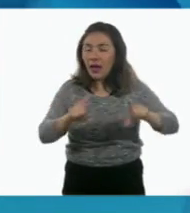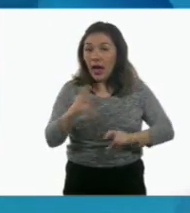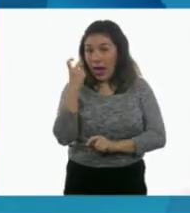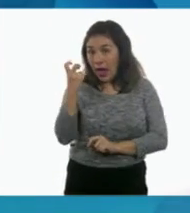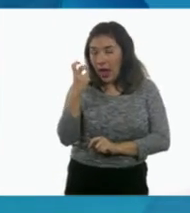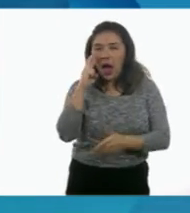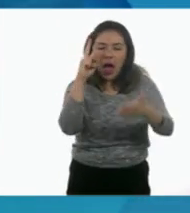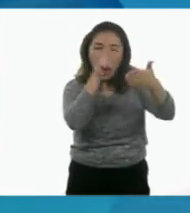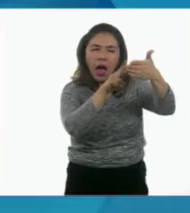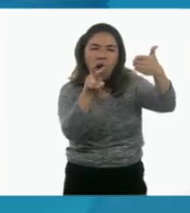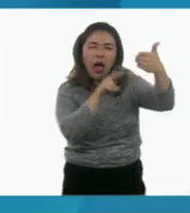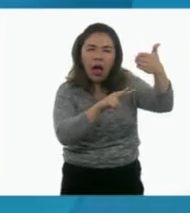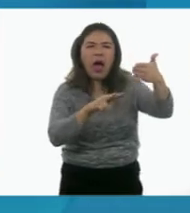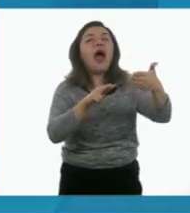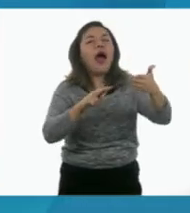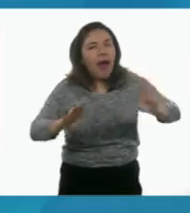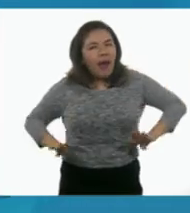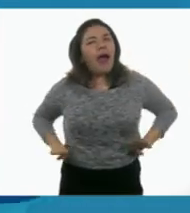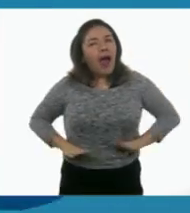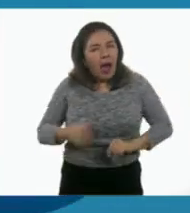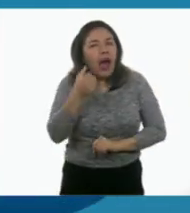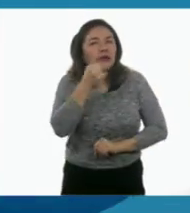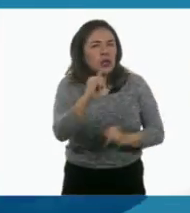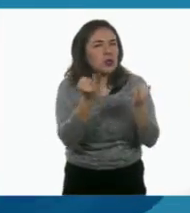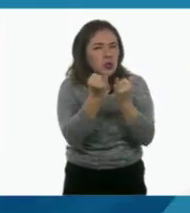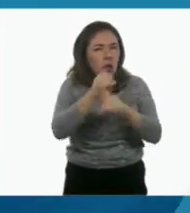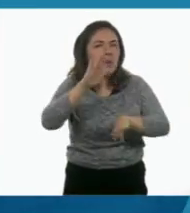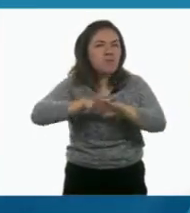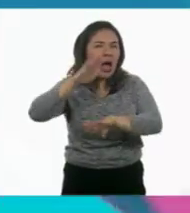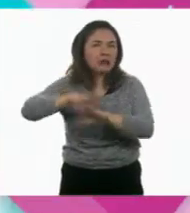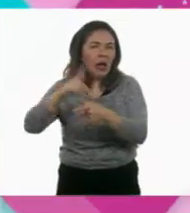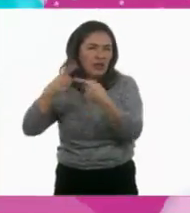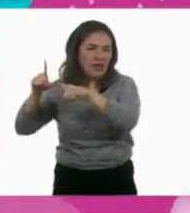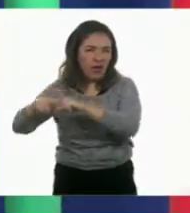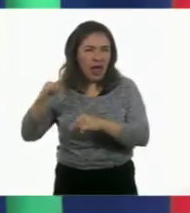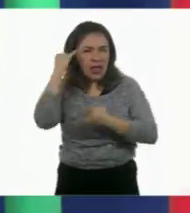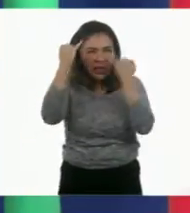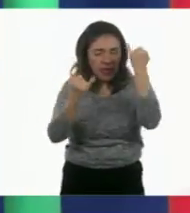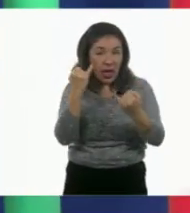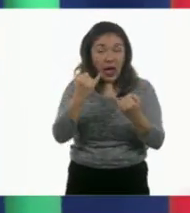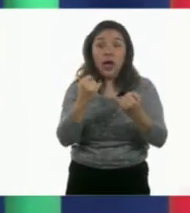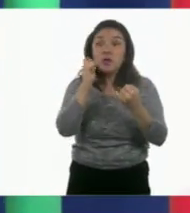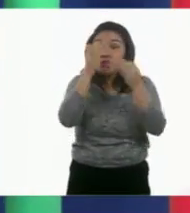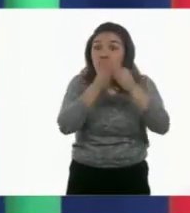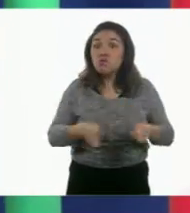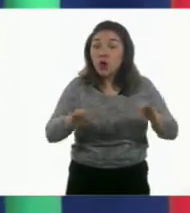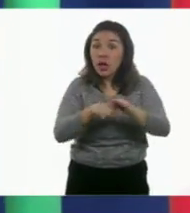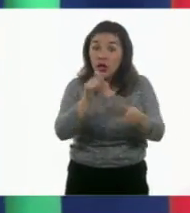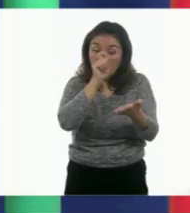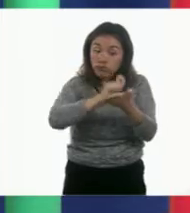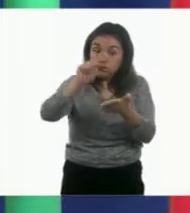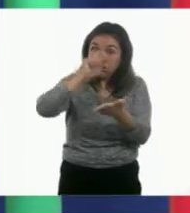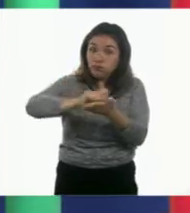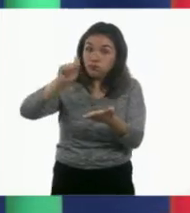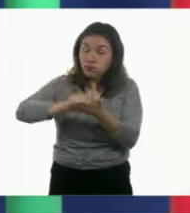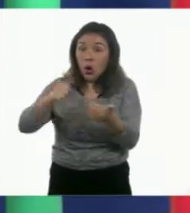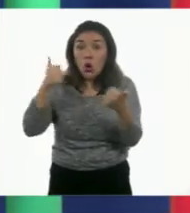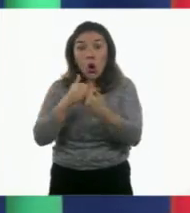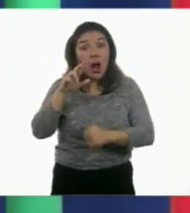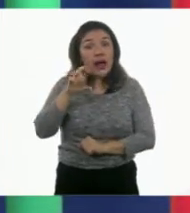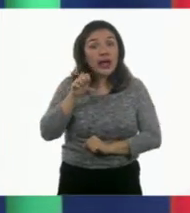Así suele ser en varios textos. Recuerda que las ideas secundarias no se escriben en el